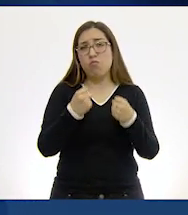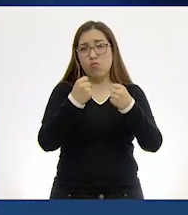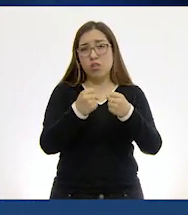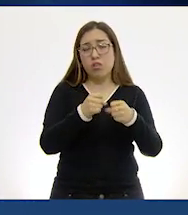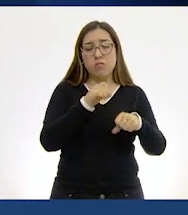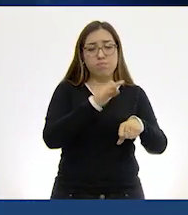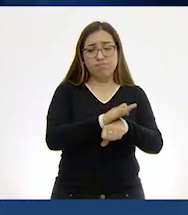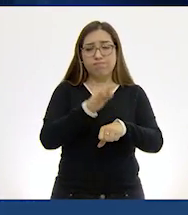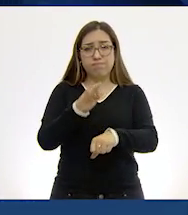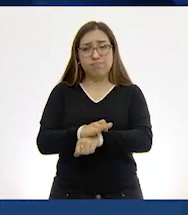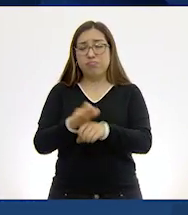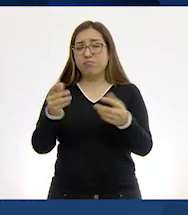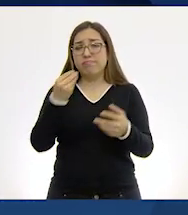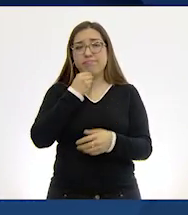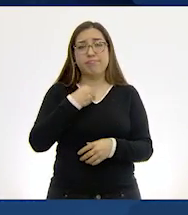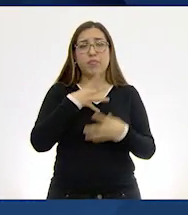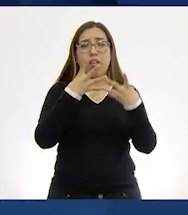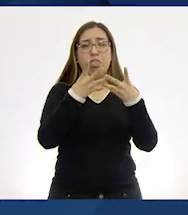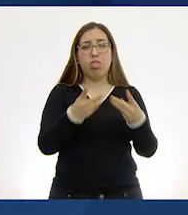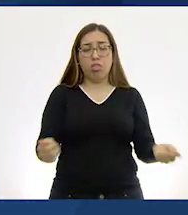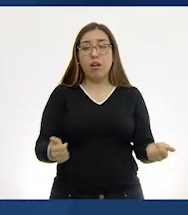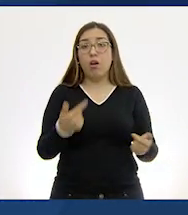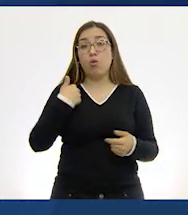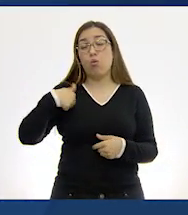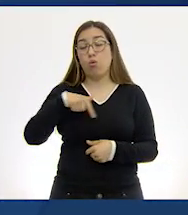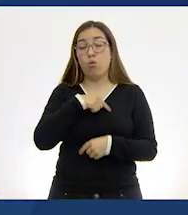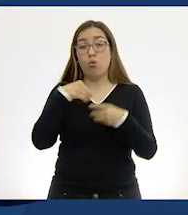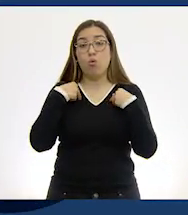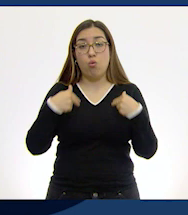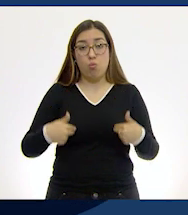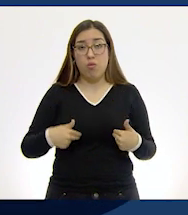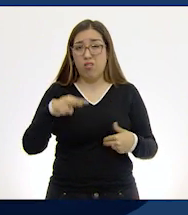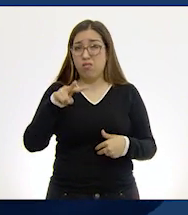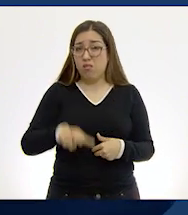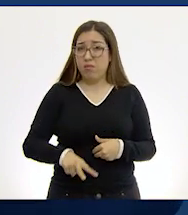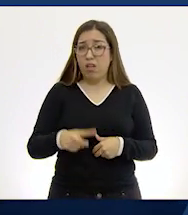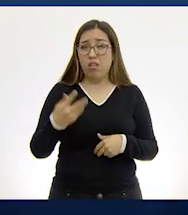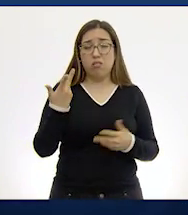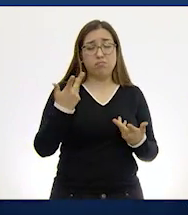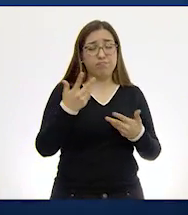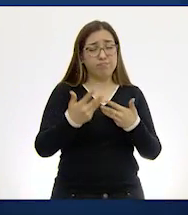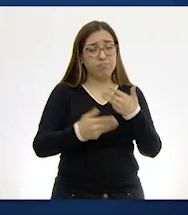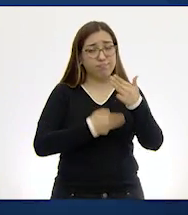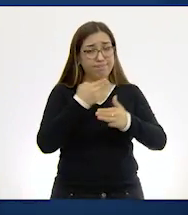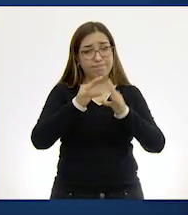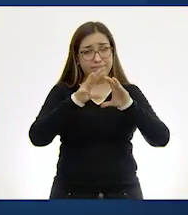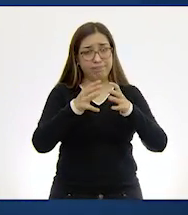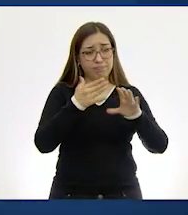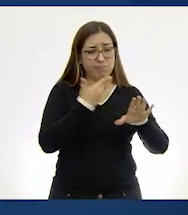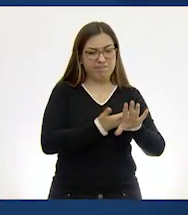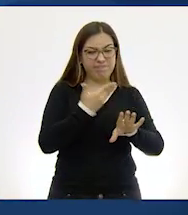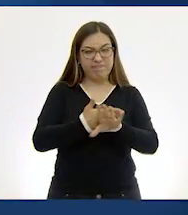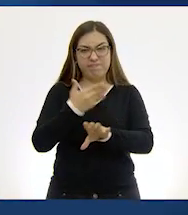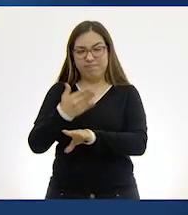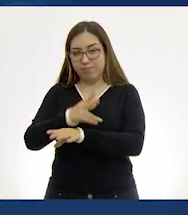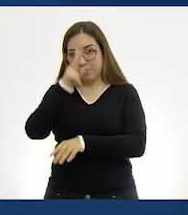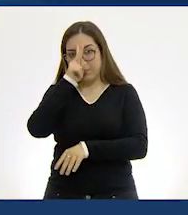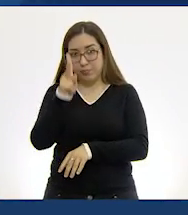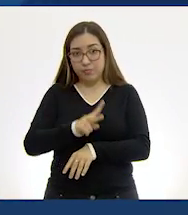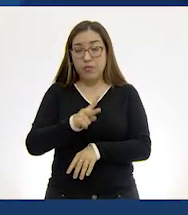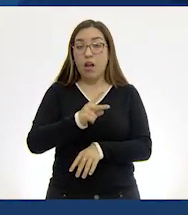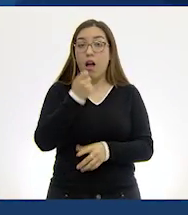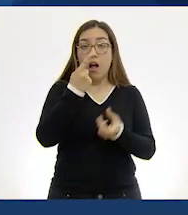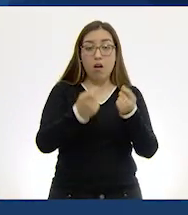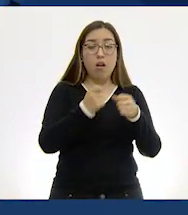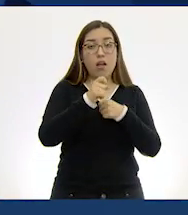Los seres humanos estamos alterando las condiciones ambientales de manera acelerada y muchas especies deben vivir en condiciones